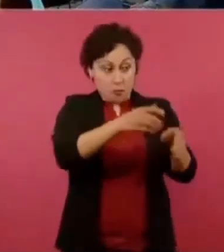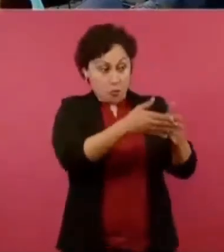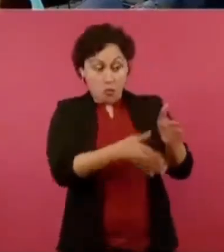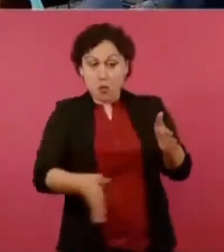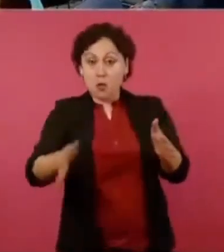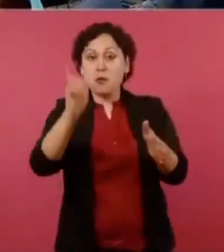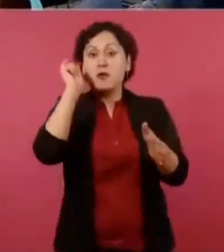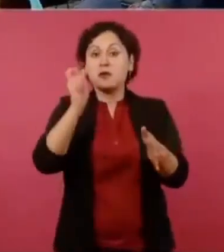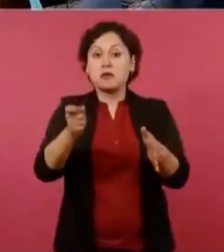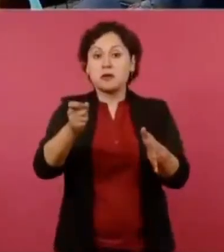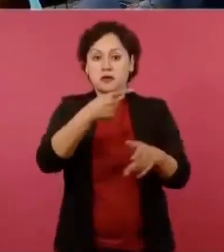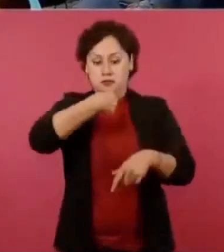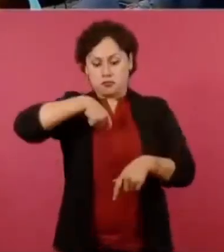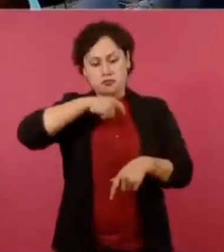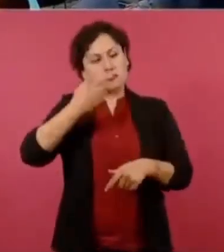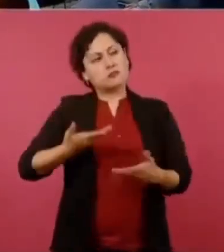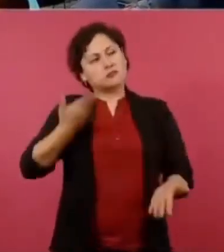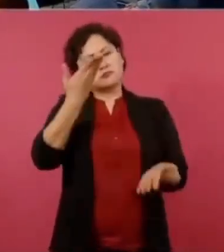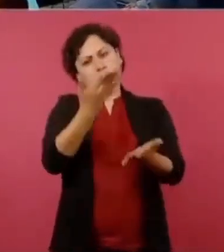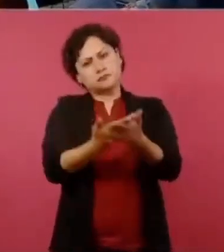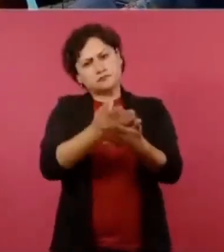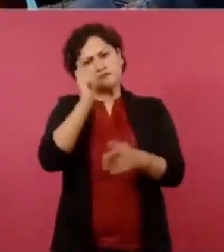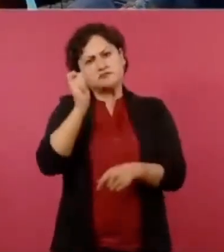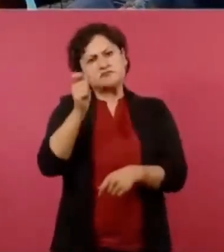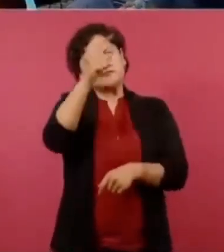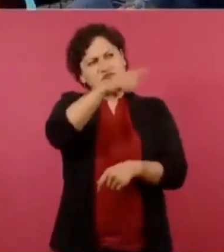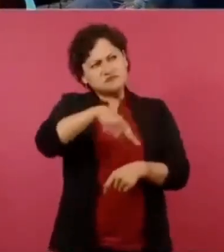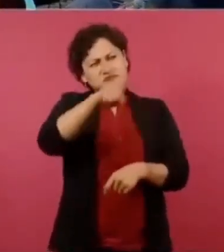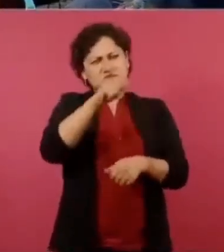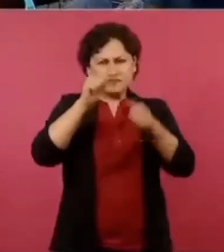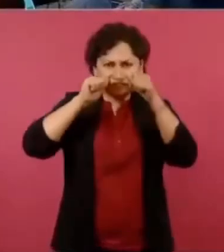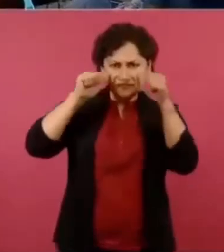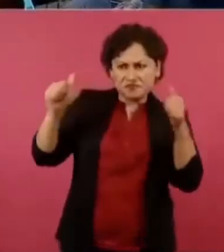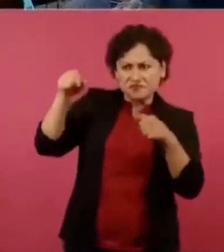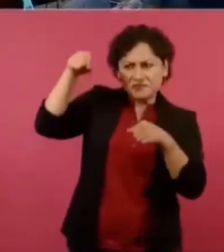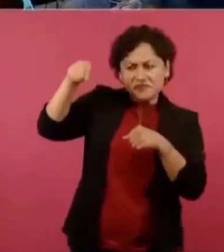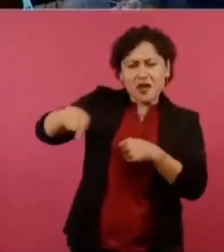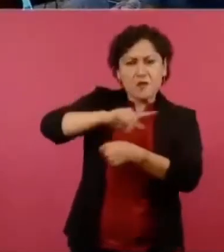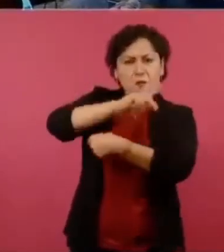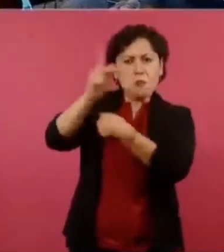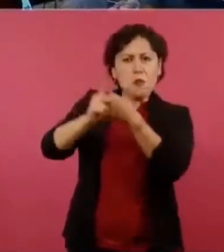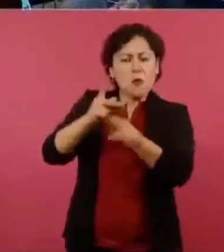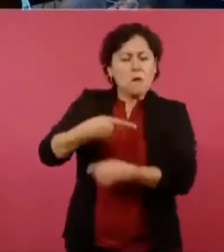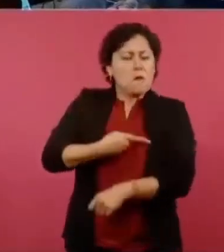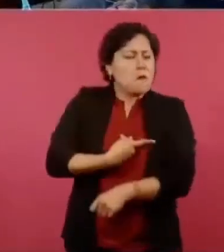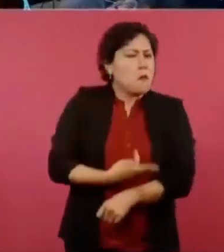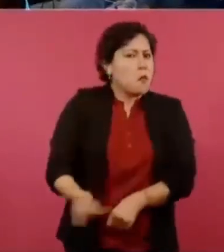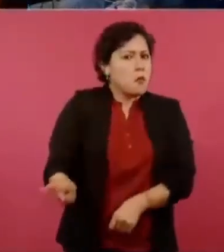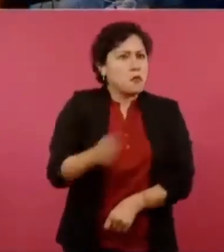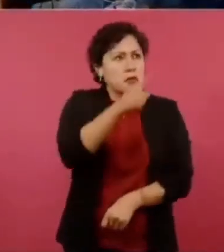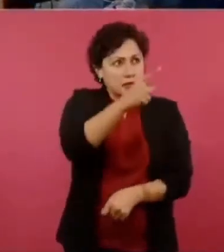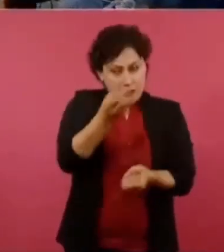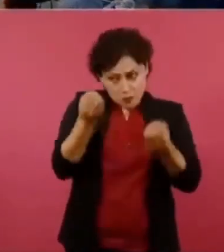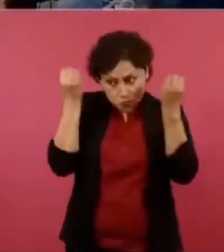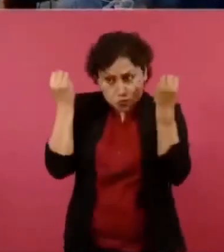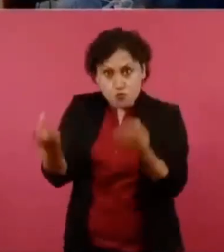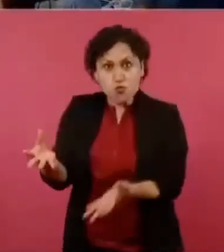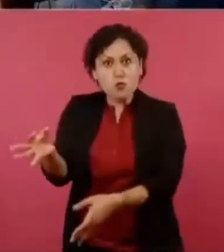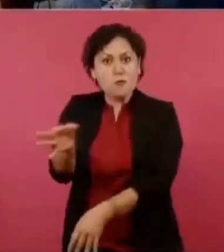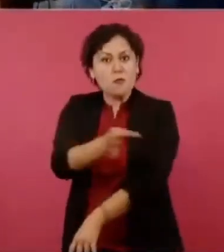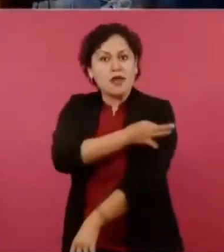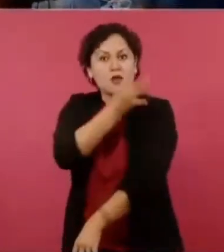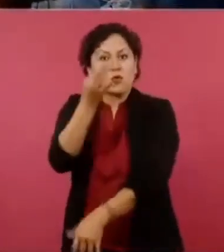recursos contaran con vacuna. Se aprobó, se